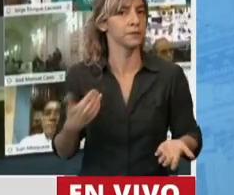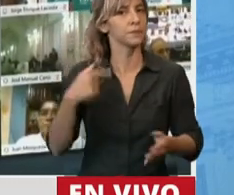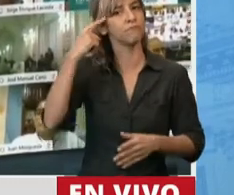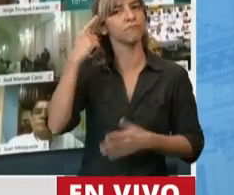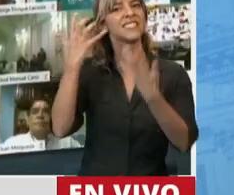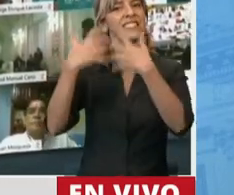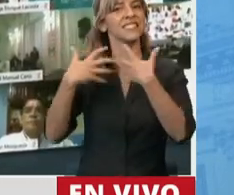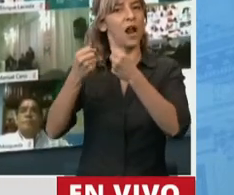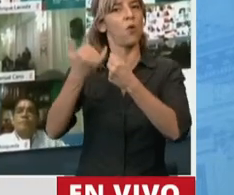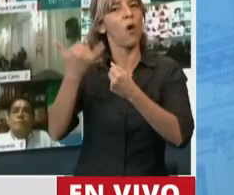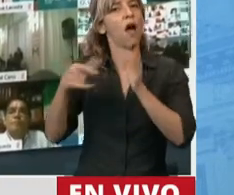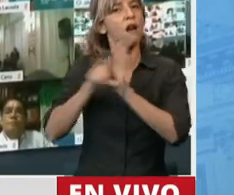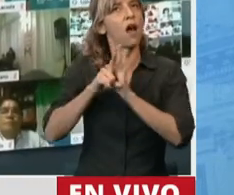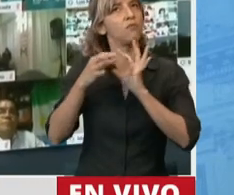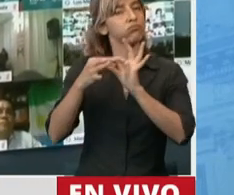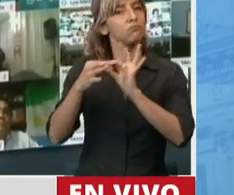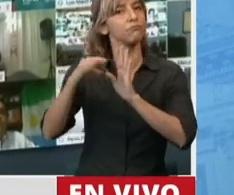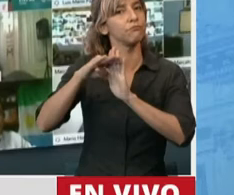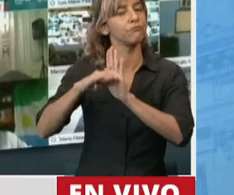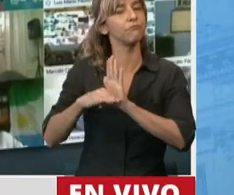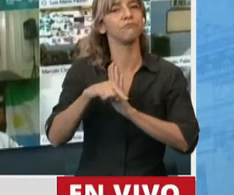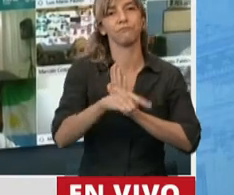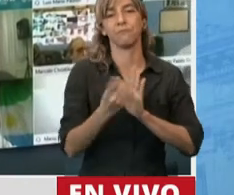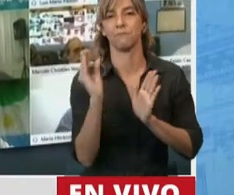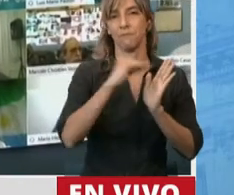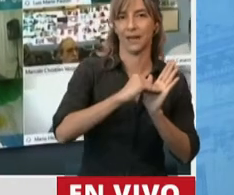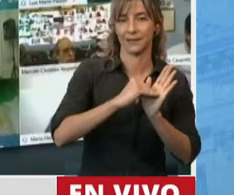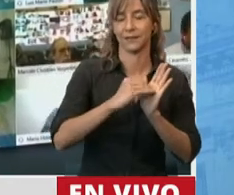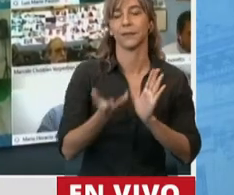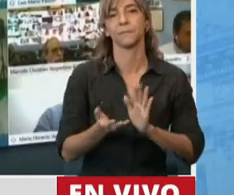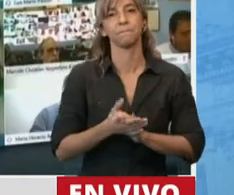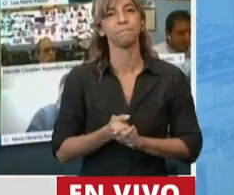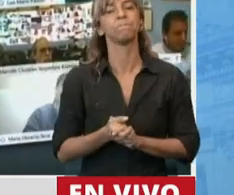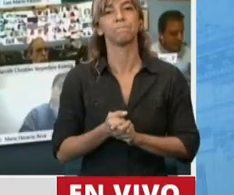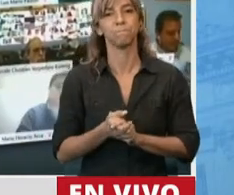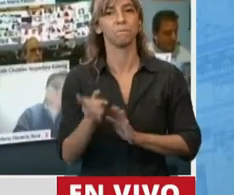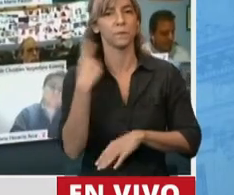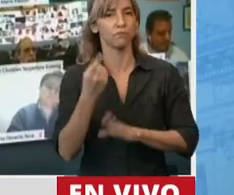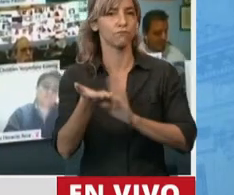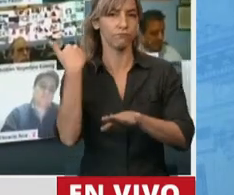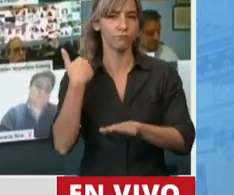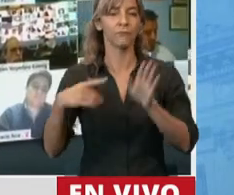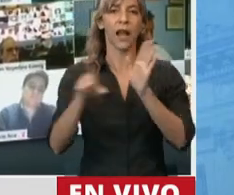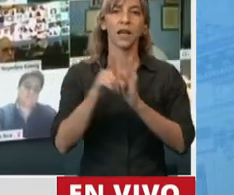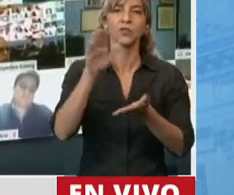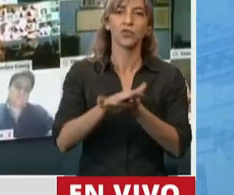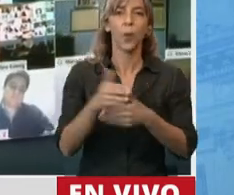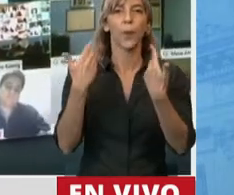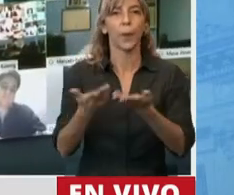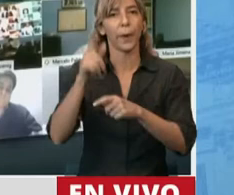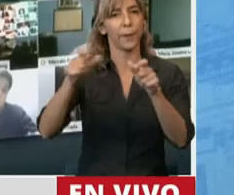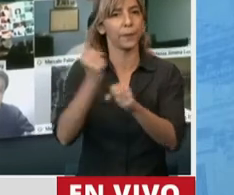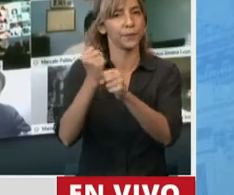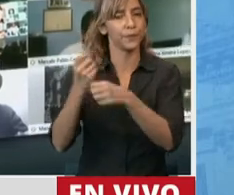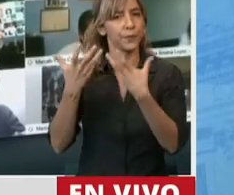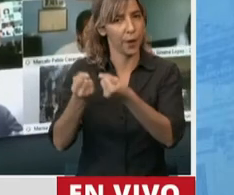para abordar el COVID-19, así como fue la ley que tratamos de beneficios para el personal sanitario, el programa